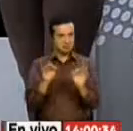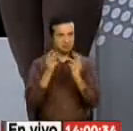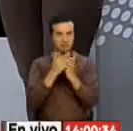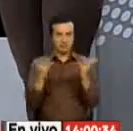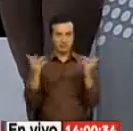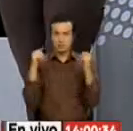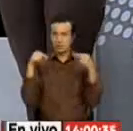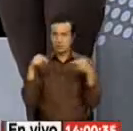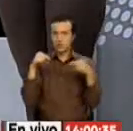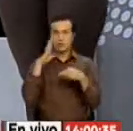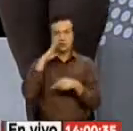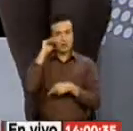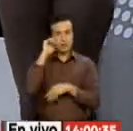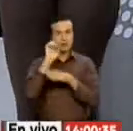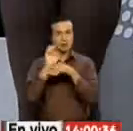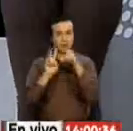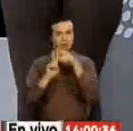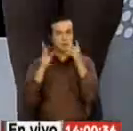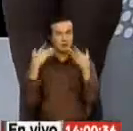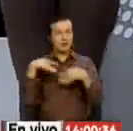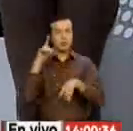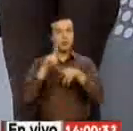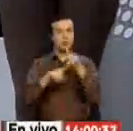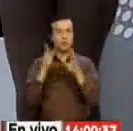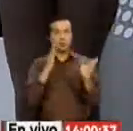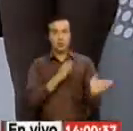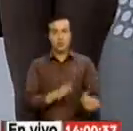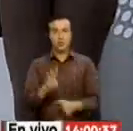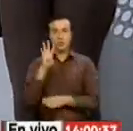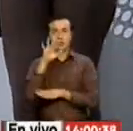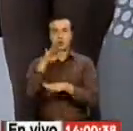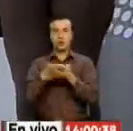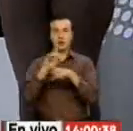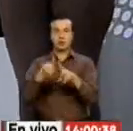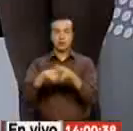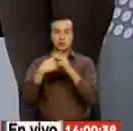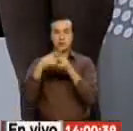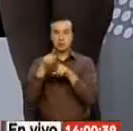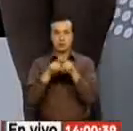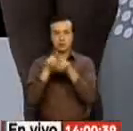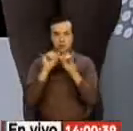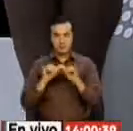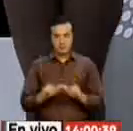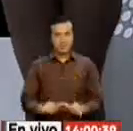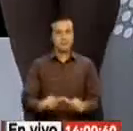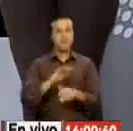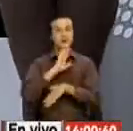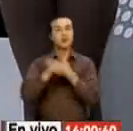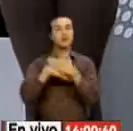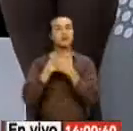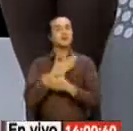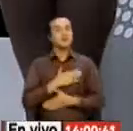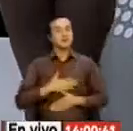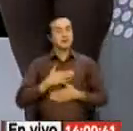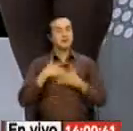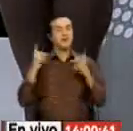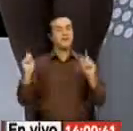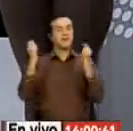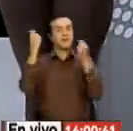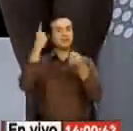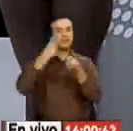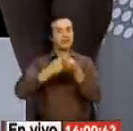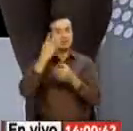hacen aquí también en Amavisión y el Cuadro TV, también nuestros compañeros están listos, 4 de la tarde también iniciarán estas partidas. Así es, todos a disfrutar entonces de estas fiestas de